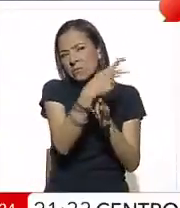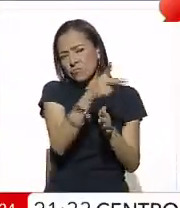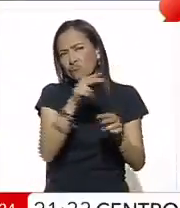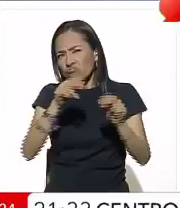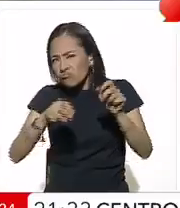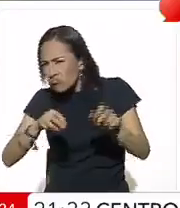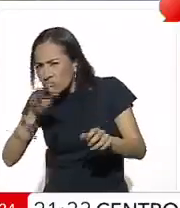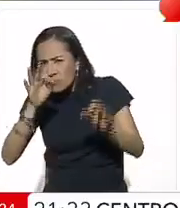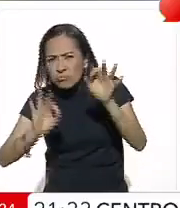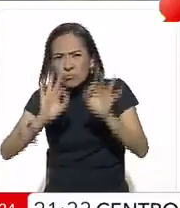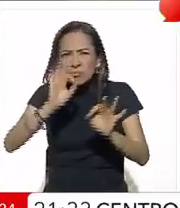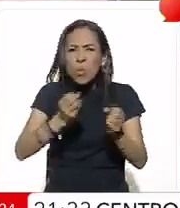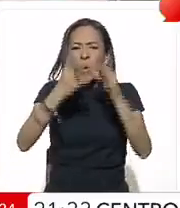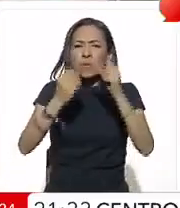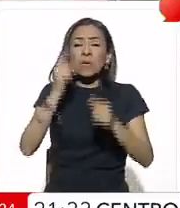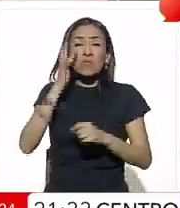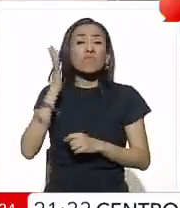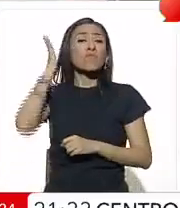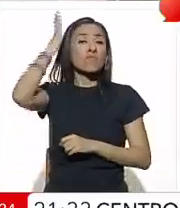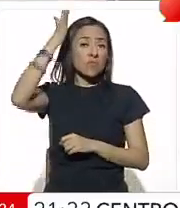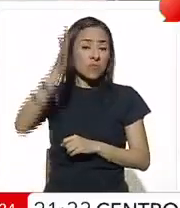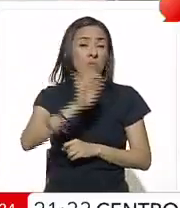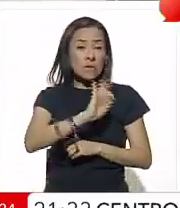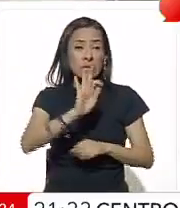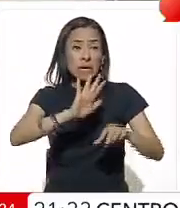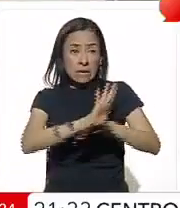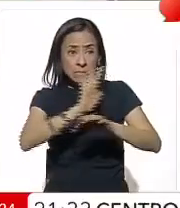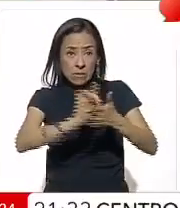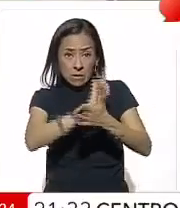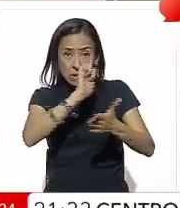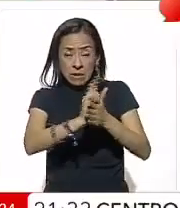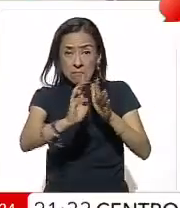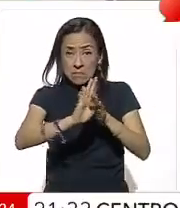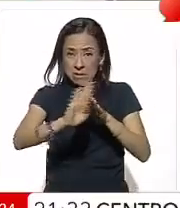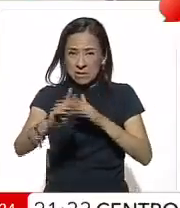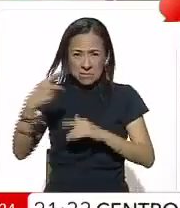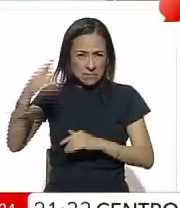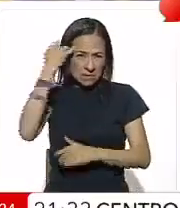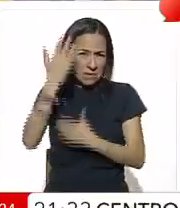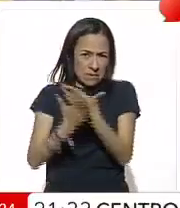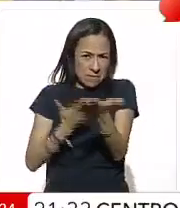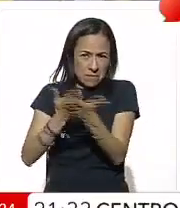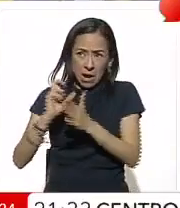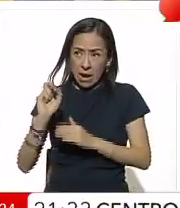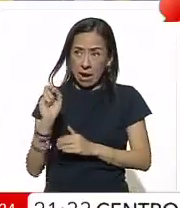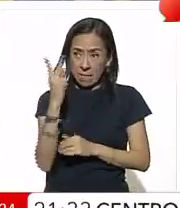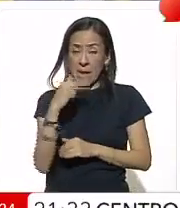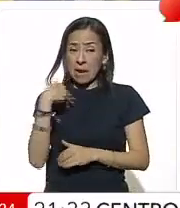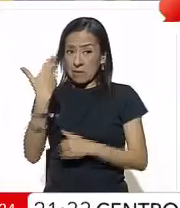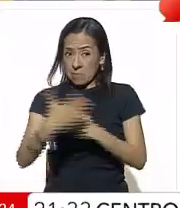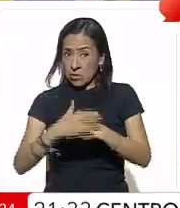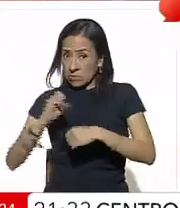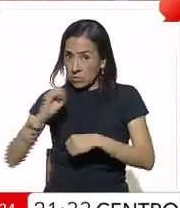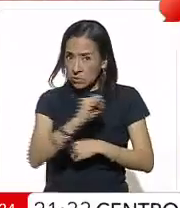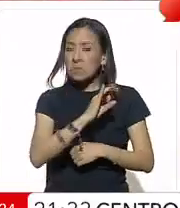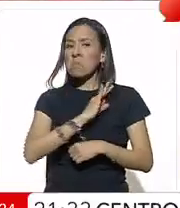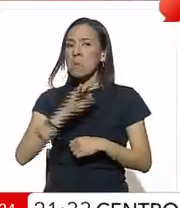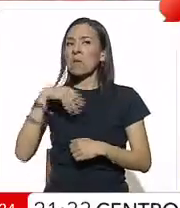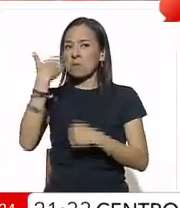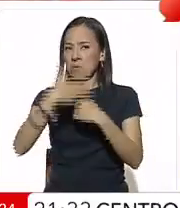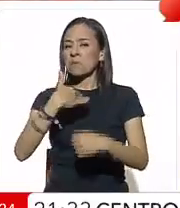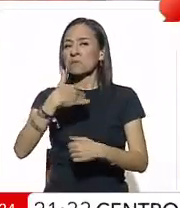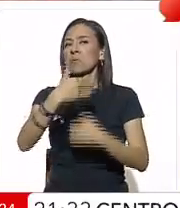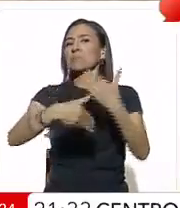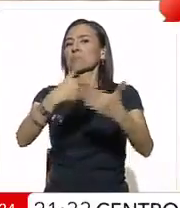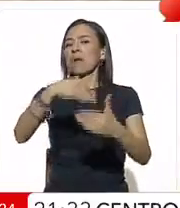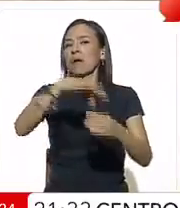podrían votar en el futuro si prospera la reforma migratoria propuesta por Kamala Harris, a diferencia de las medidas